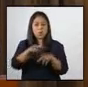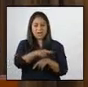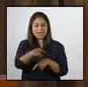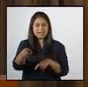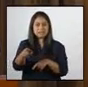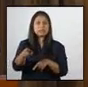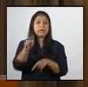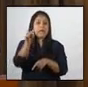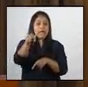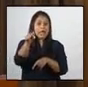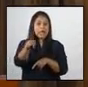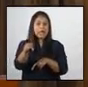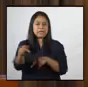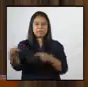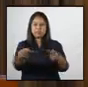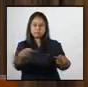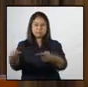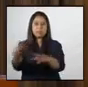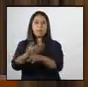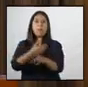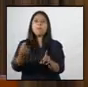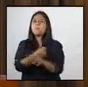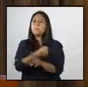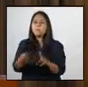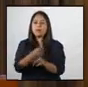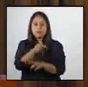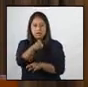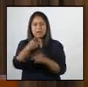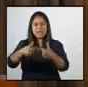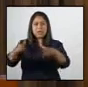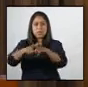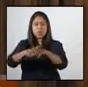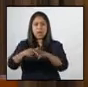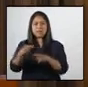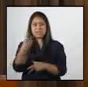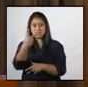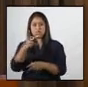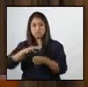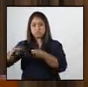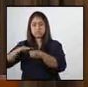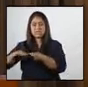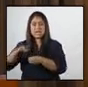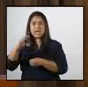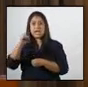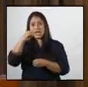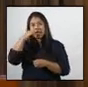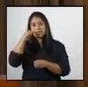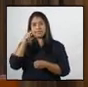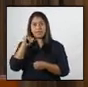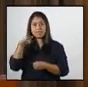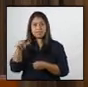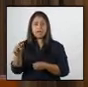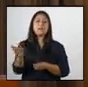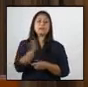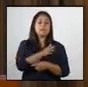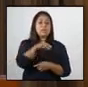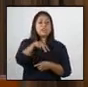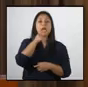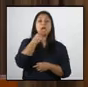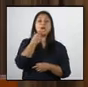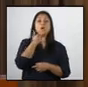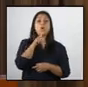cuales se agredían mutuamente personas del municipio de santa catarina ixtahuacán en agua la